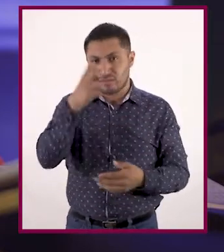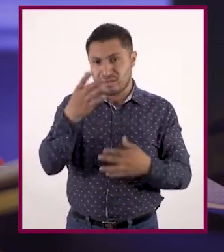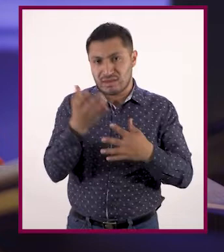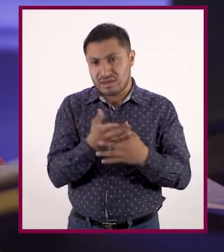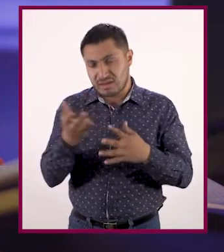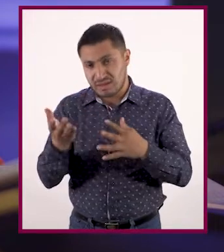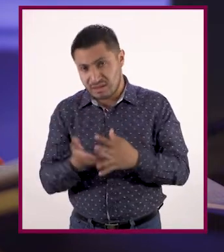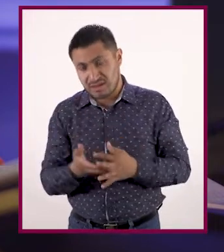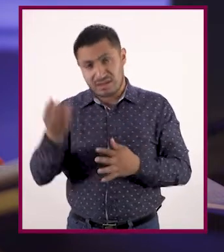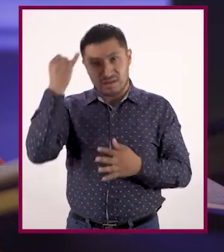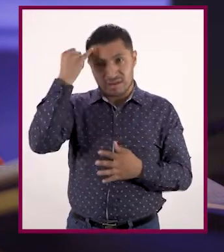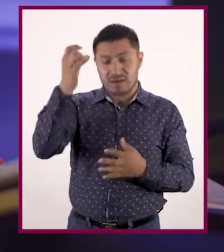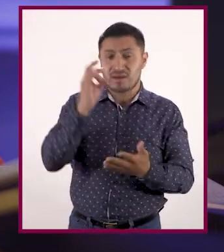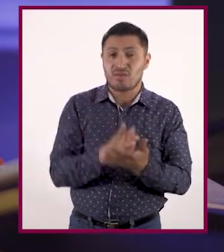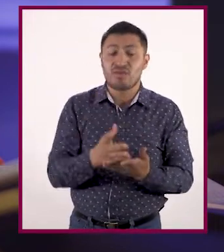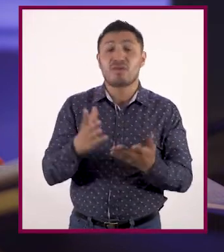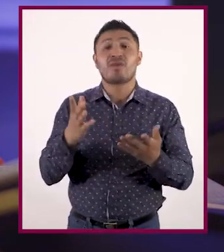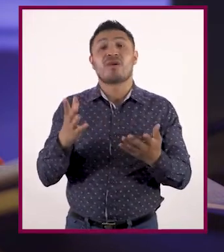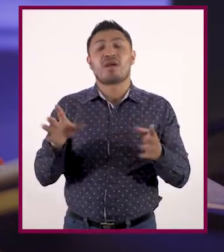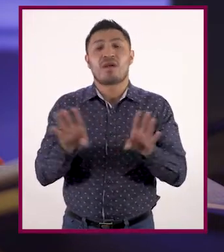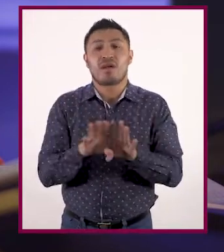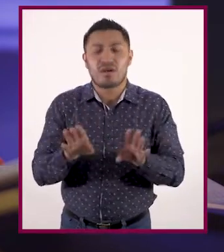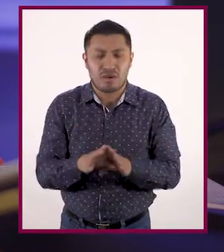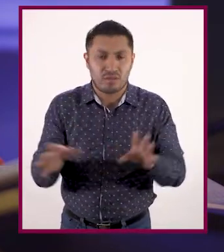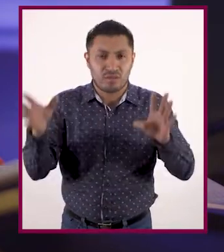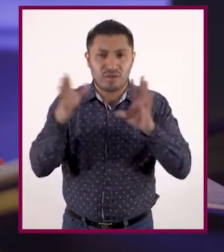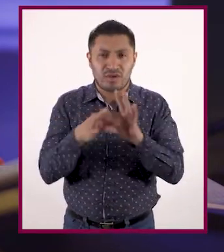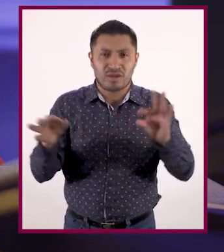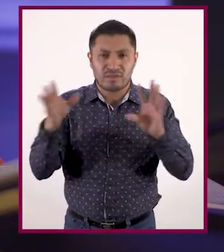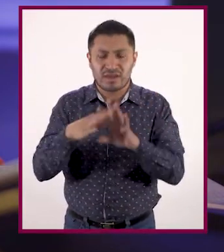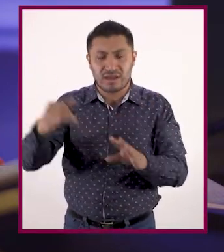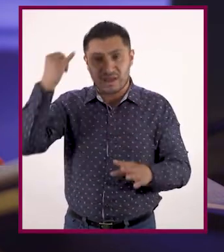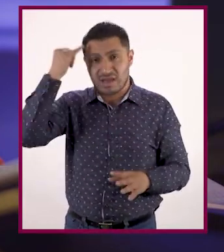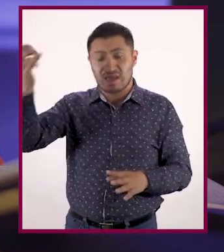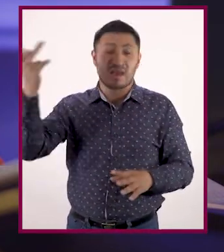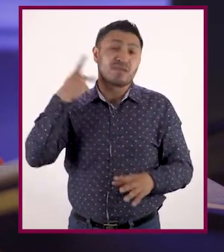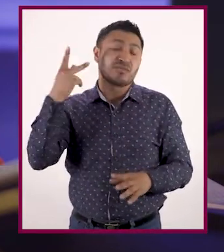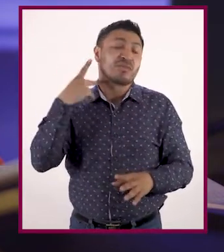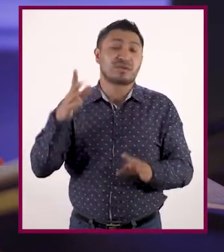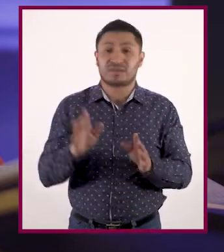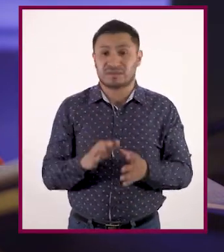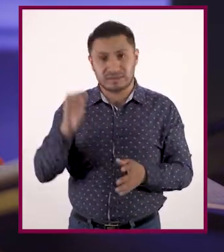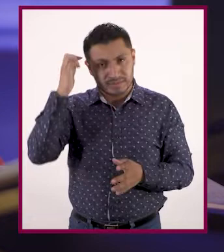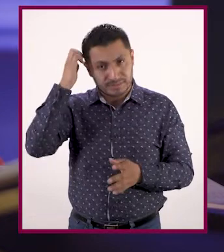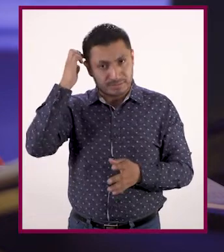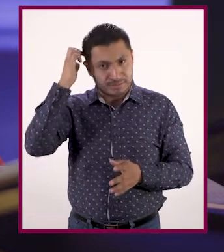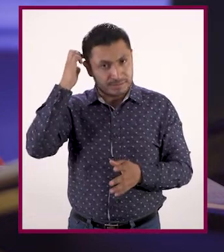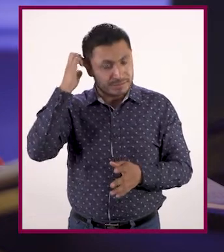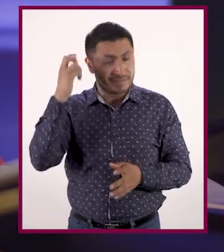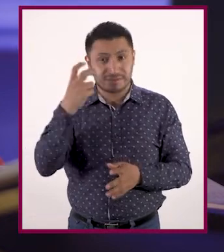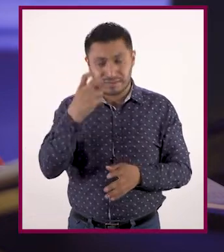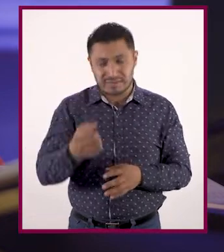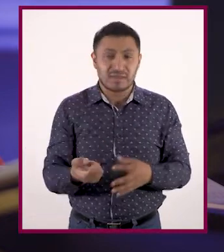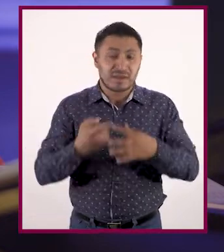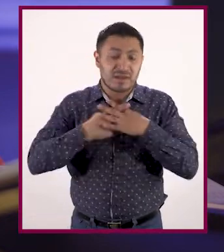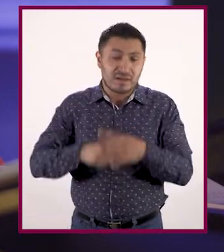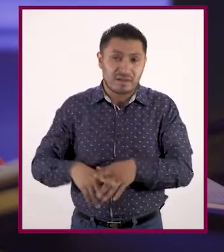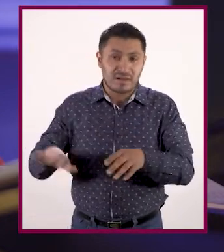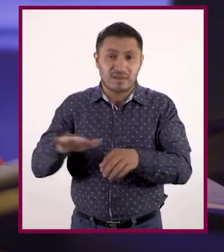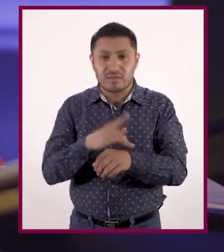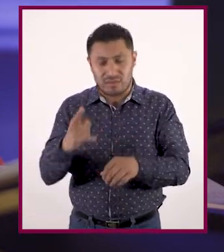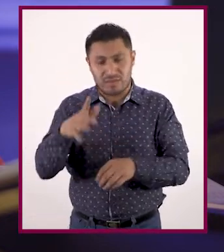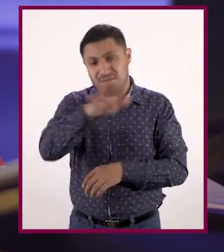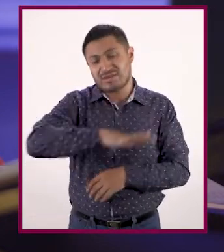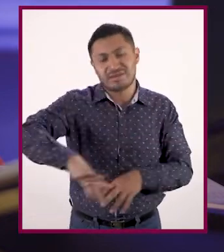ideológica es tan solo una manera de tratar de darle forma a un espectro político mucho más complejo esta complejidad surge precisamente de la